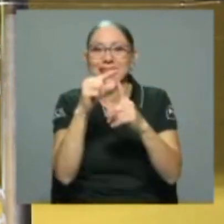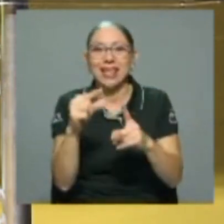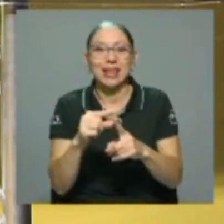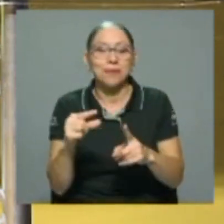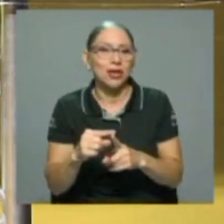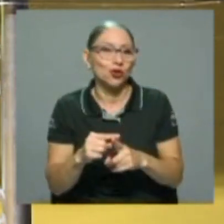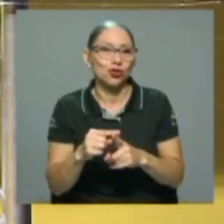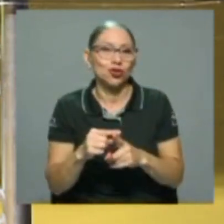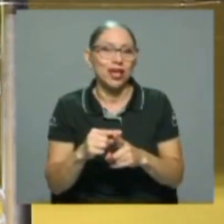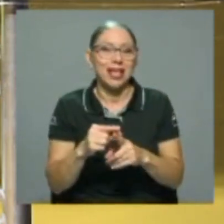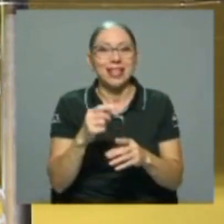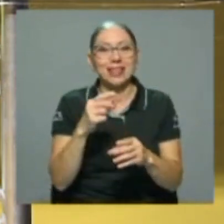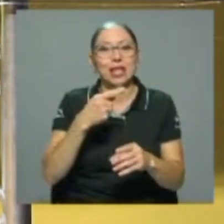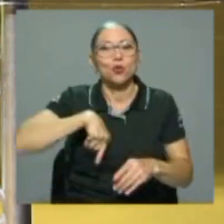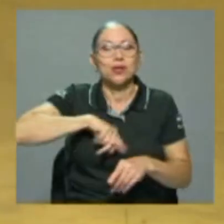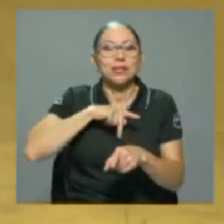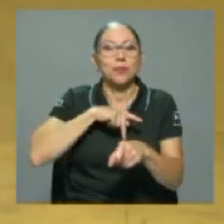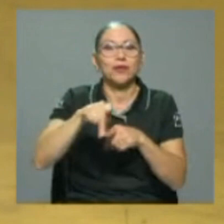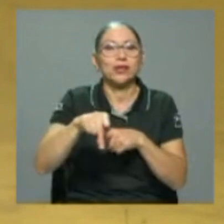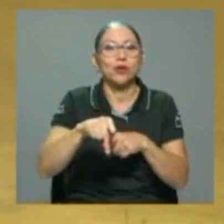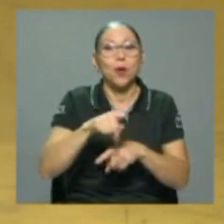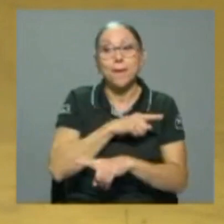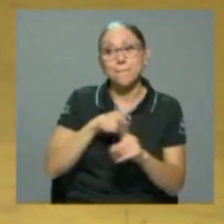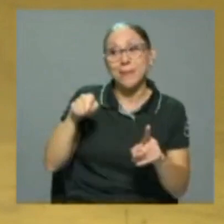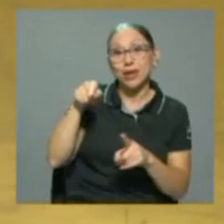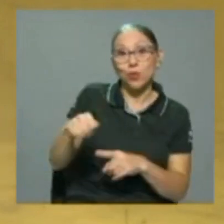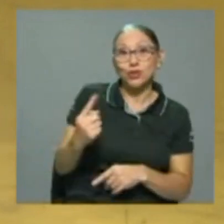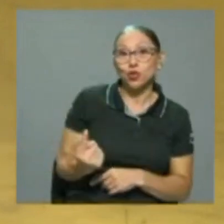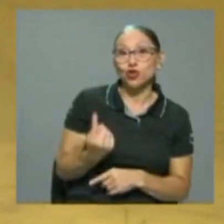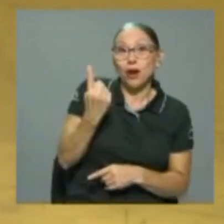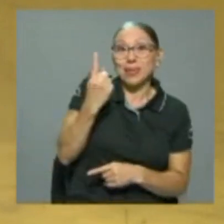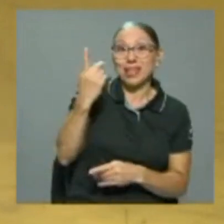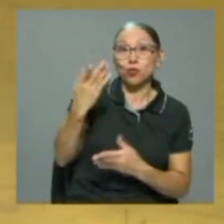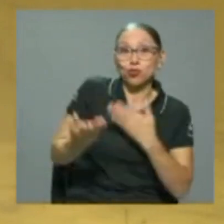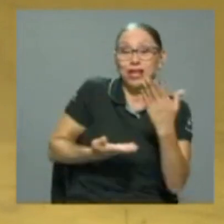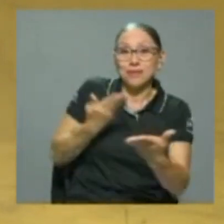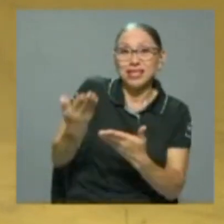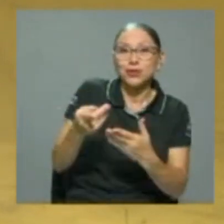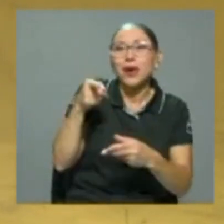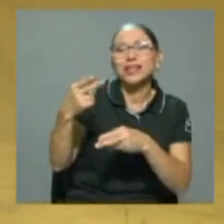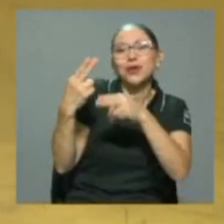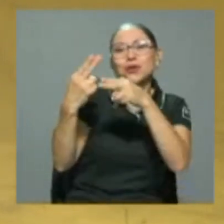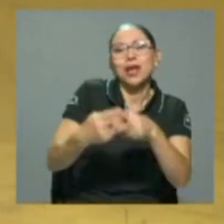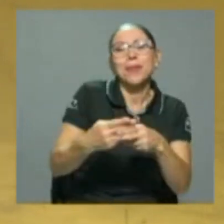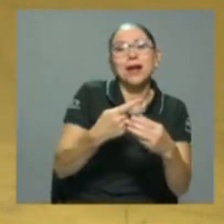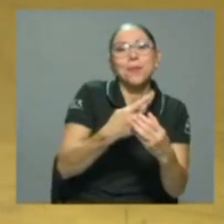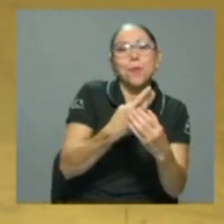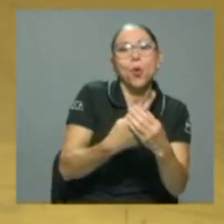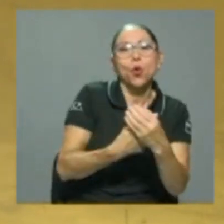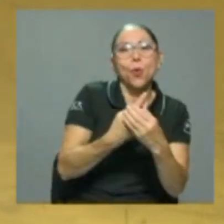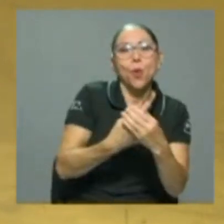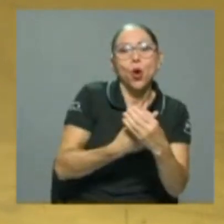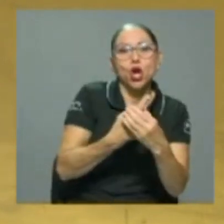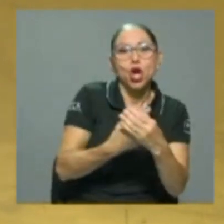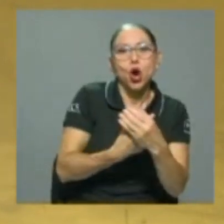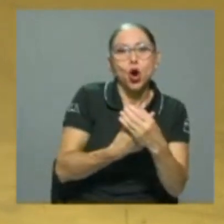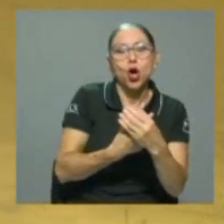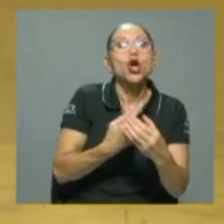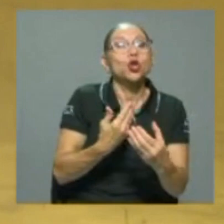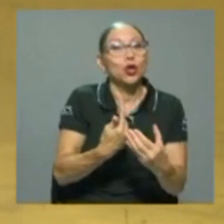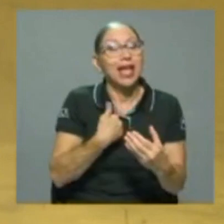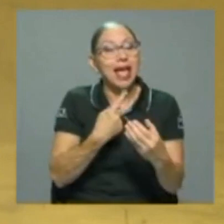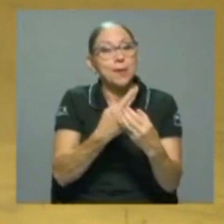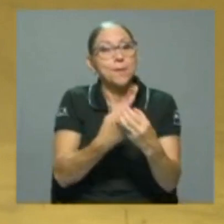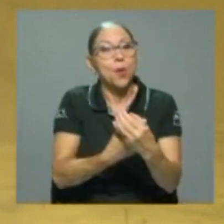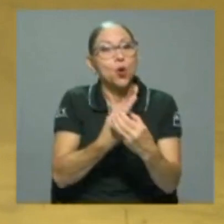monopolio, y donde hay monopolio se dan muchos problemas y